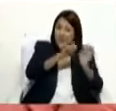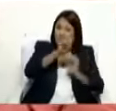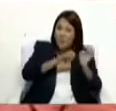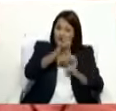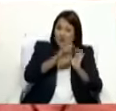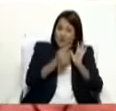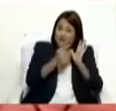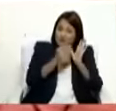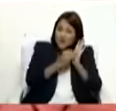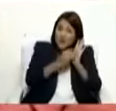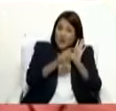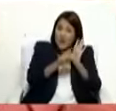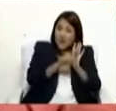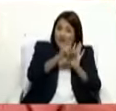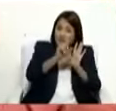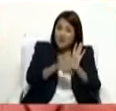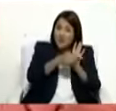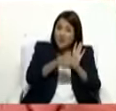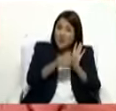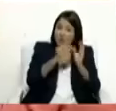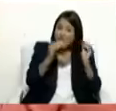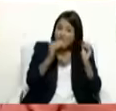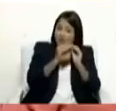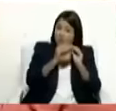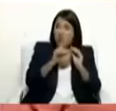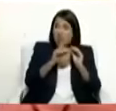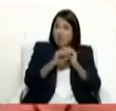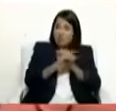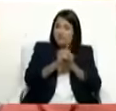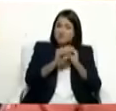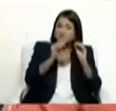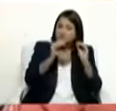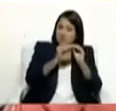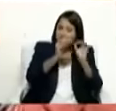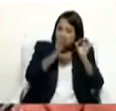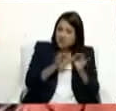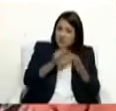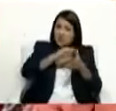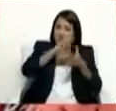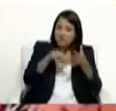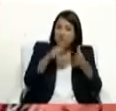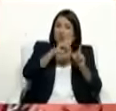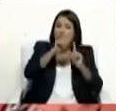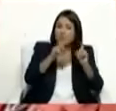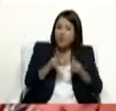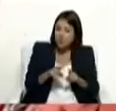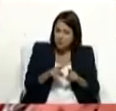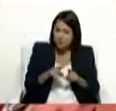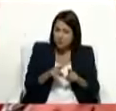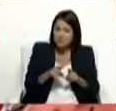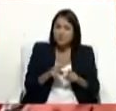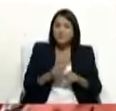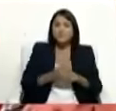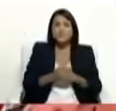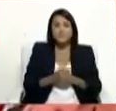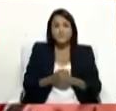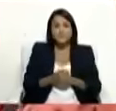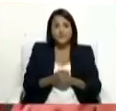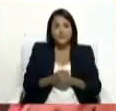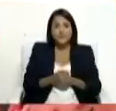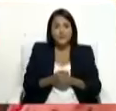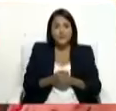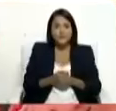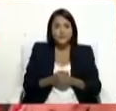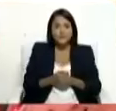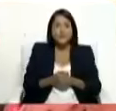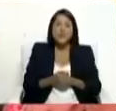la constitucionalidad y pertinencia de las 5 preguntas que postulamos ante el Poder Electoral.